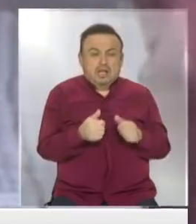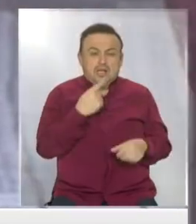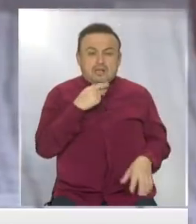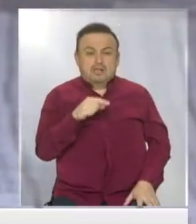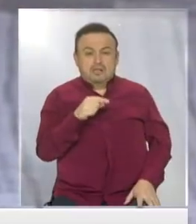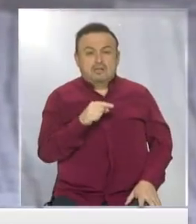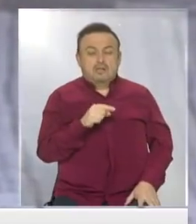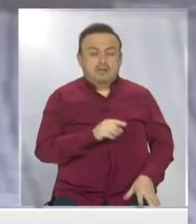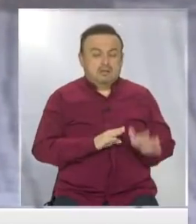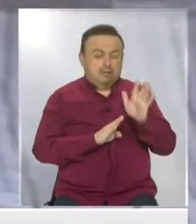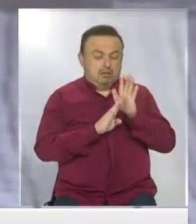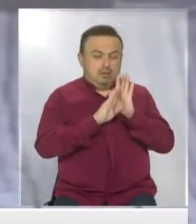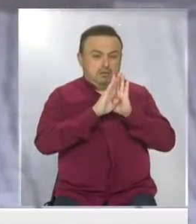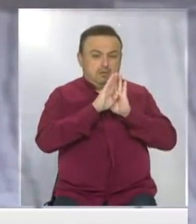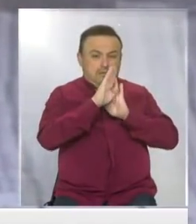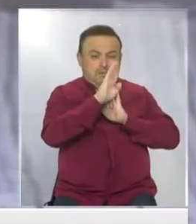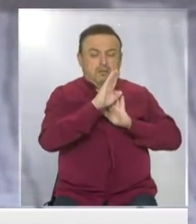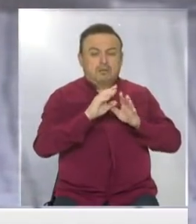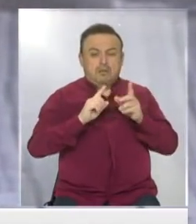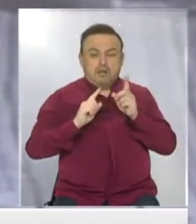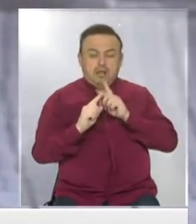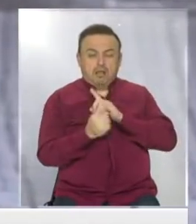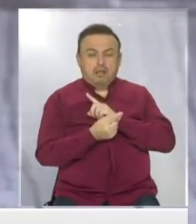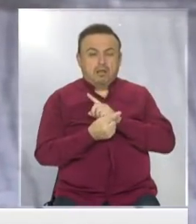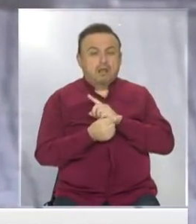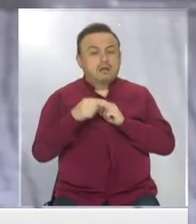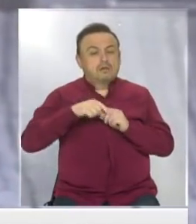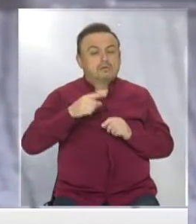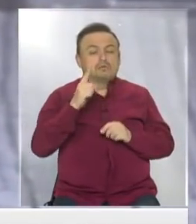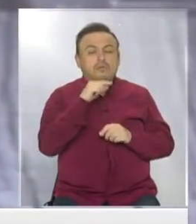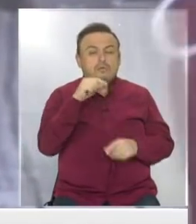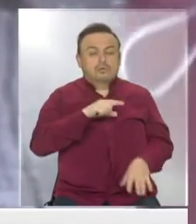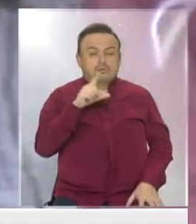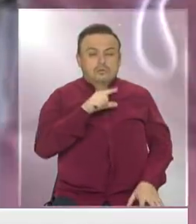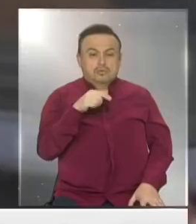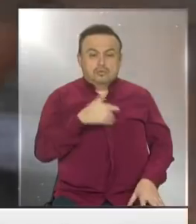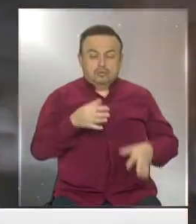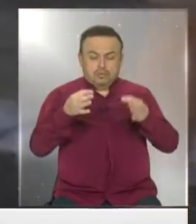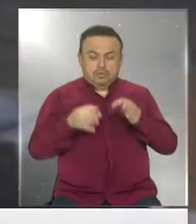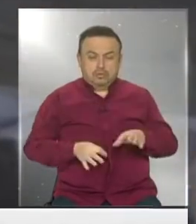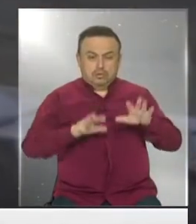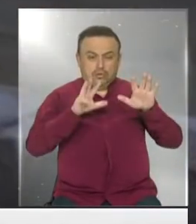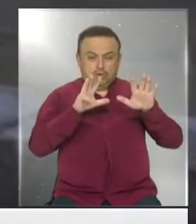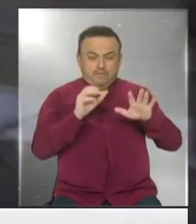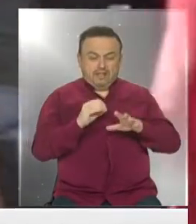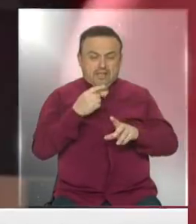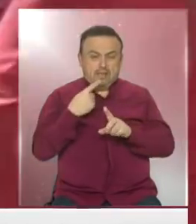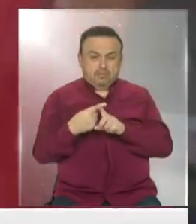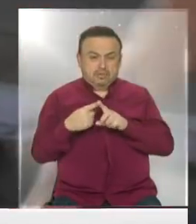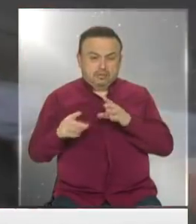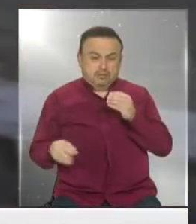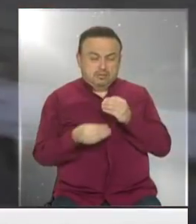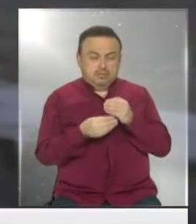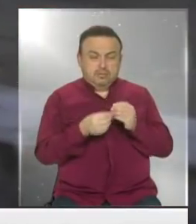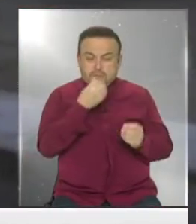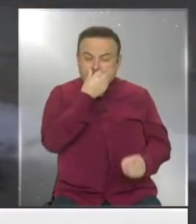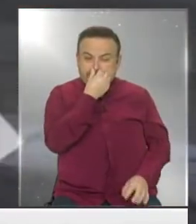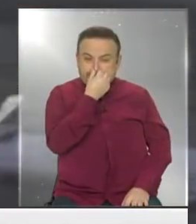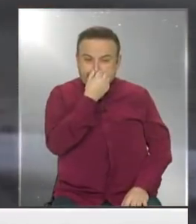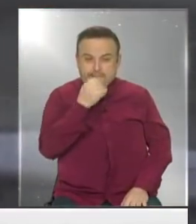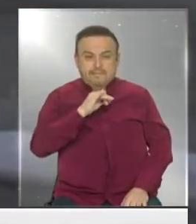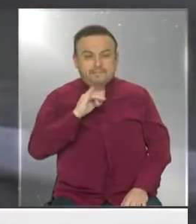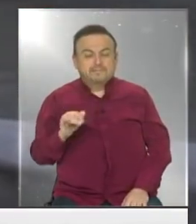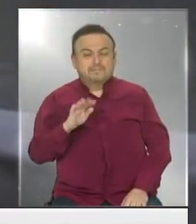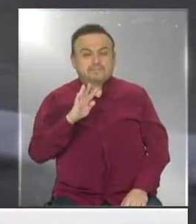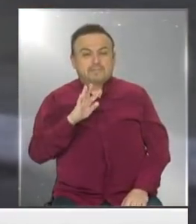que la curva ha experimentado un cambio de tendencia. Solo en la jornada del lunes se contabilizaron 90 positivos más respecto a los 48